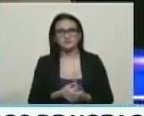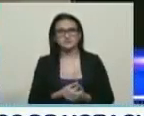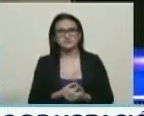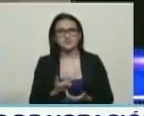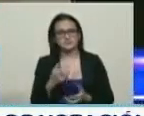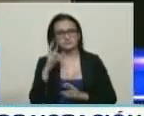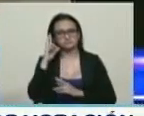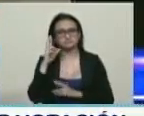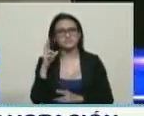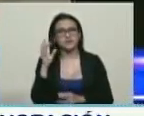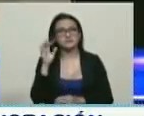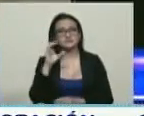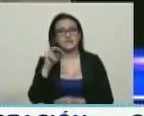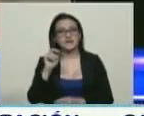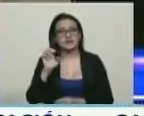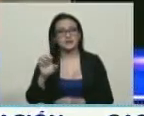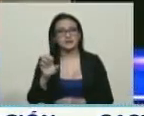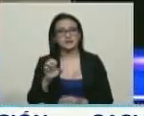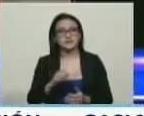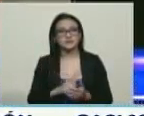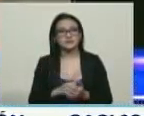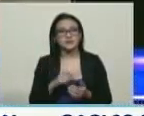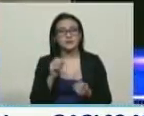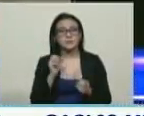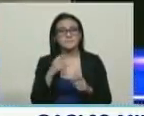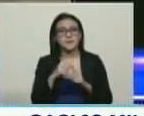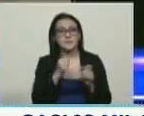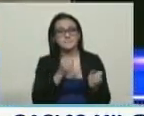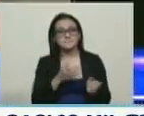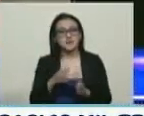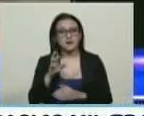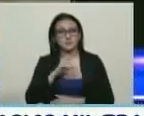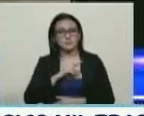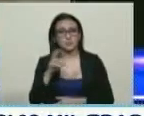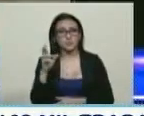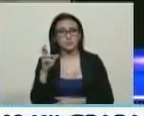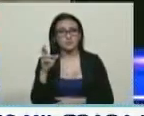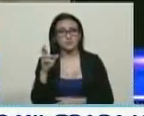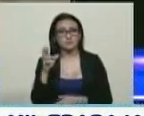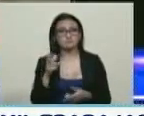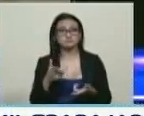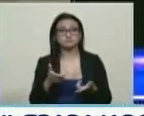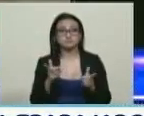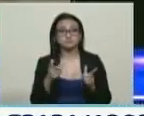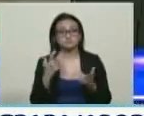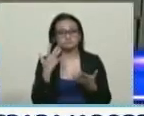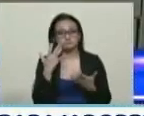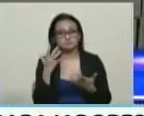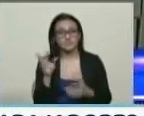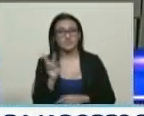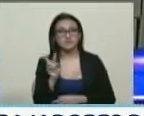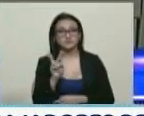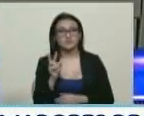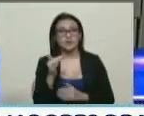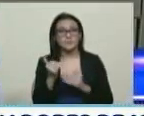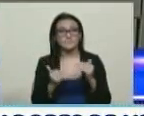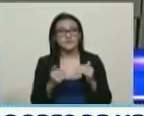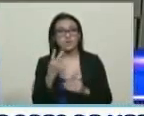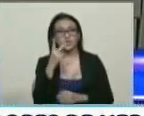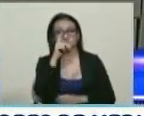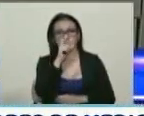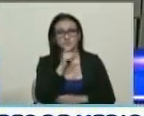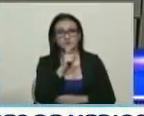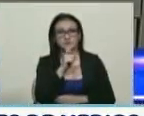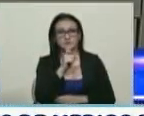reconocer nuevamente al Consejo Nacional Electoral y al Plan República que permiten que nuevamente Venezuela en menos de